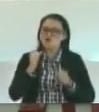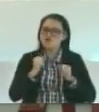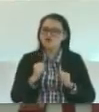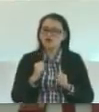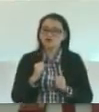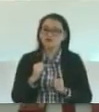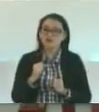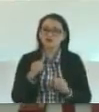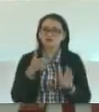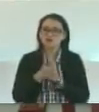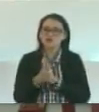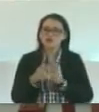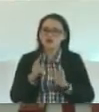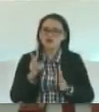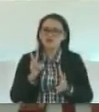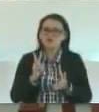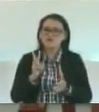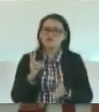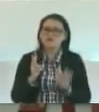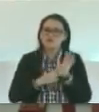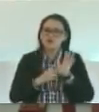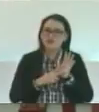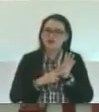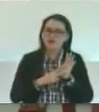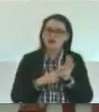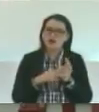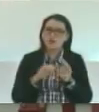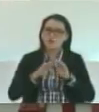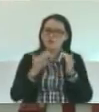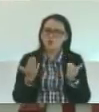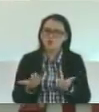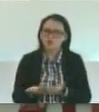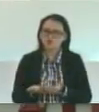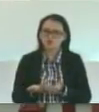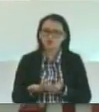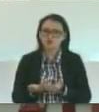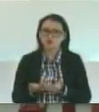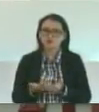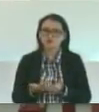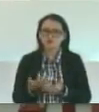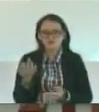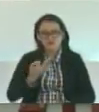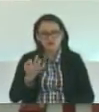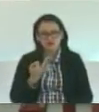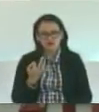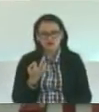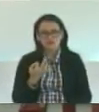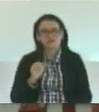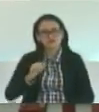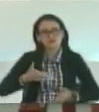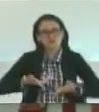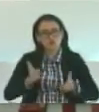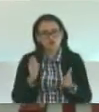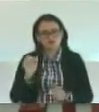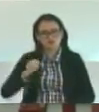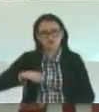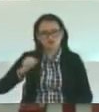del continente, las verdades del mundo y las verdades de nuestro país. Claro que se puede, sí se puede, digo yo.